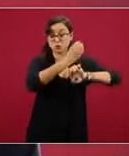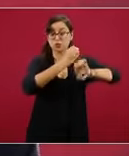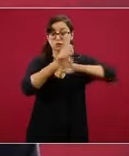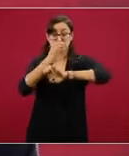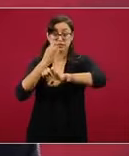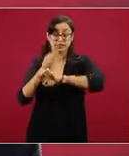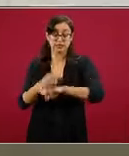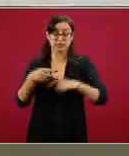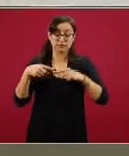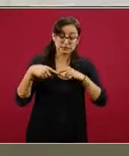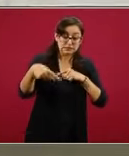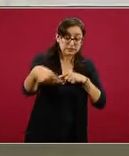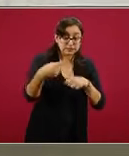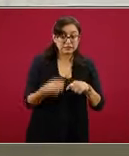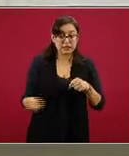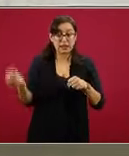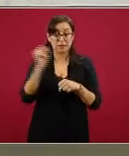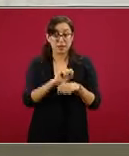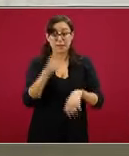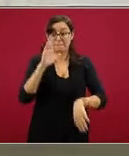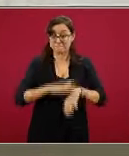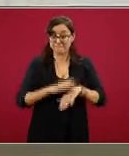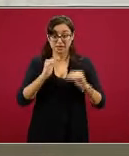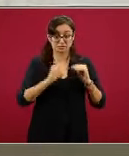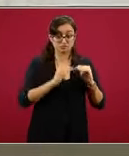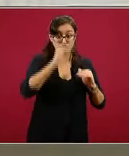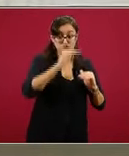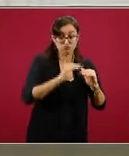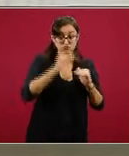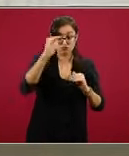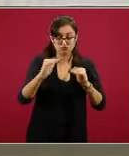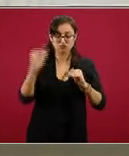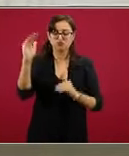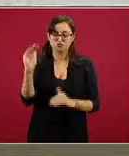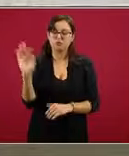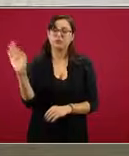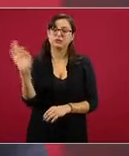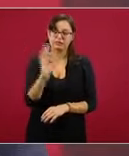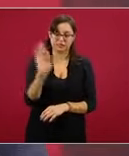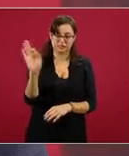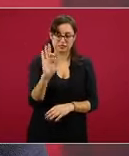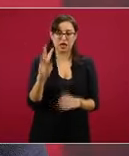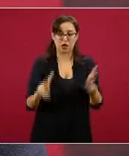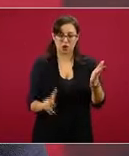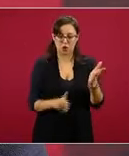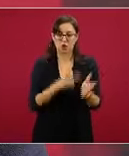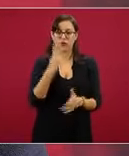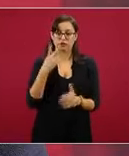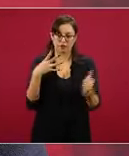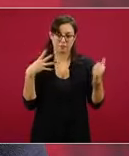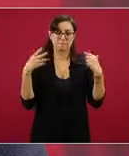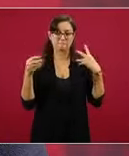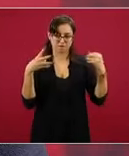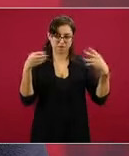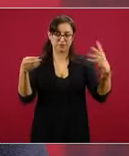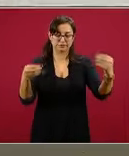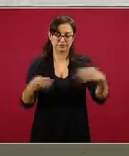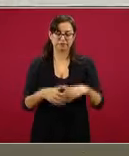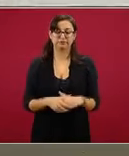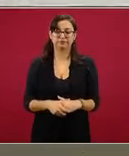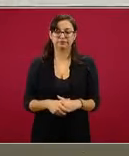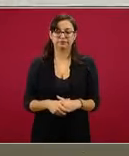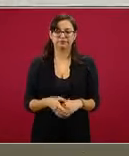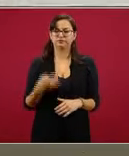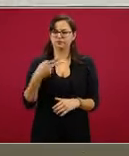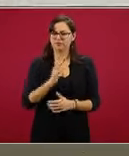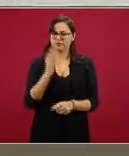en la semana, si tienen incrementos importantes, pudieran en un momento determinado presentar tendencias ascendentes. Pero por lo pronto